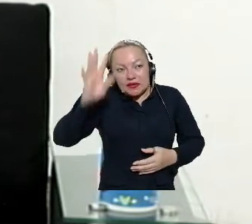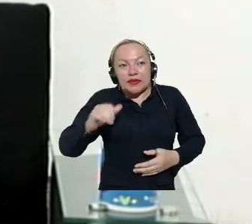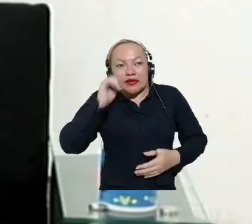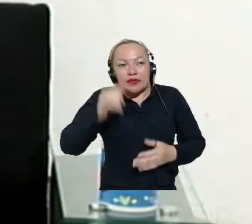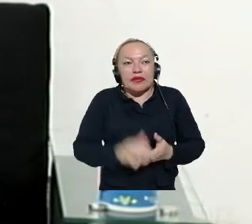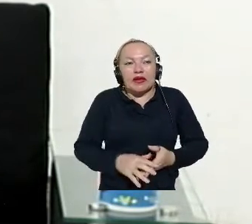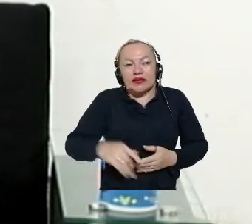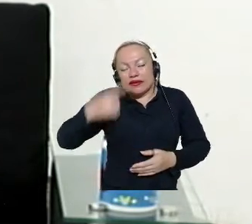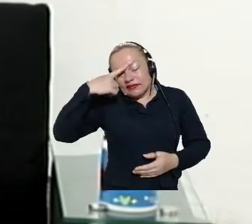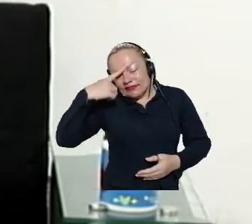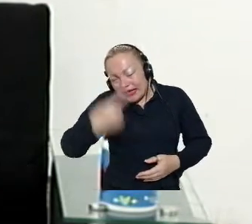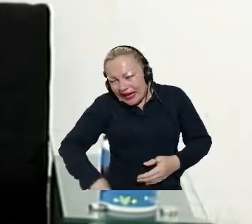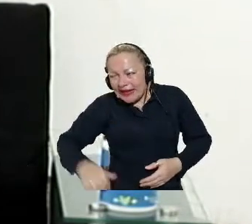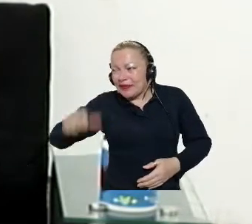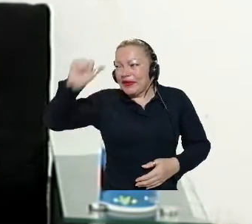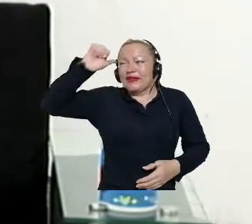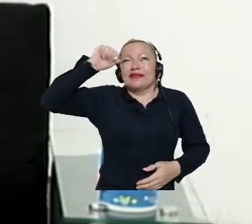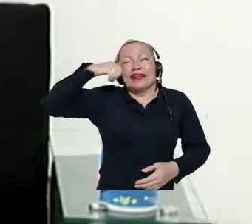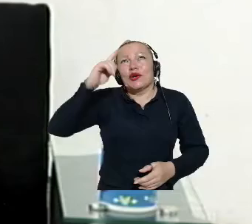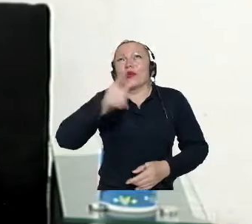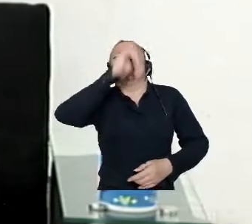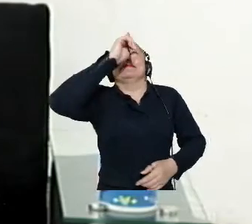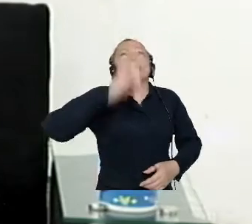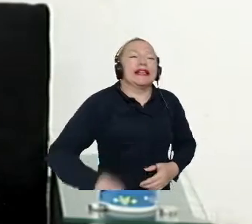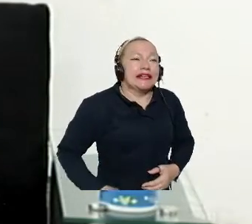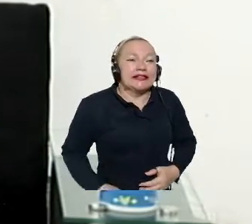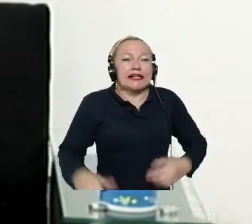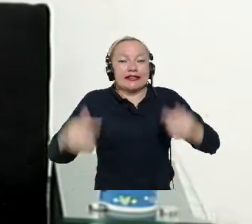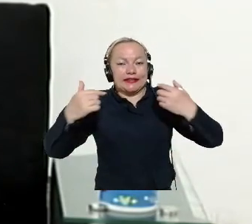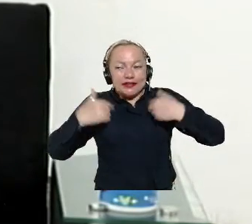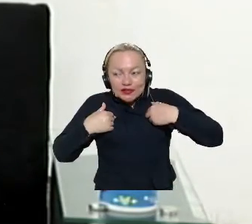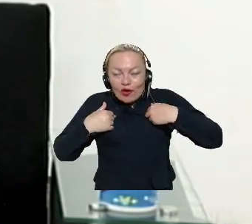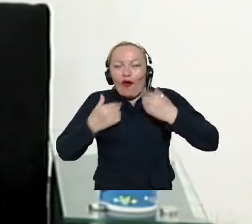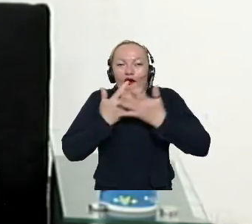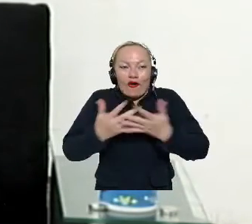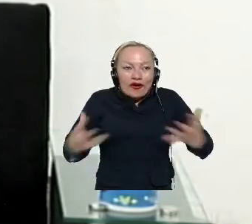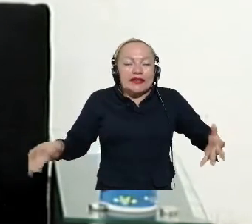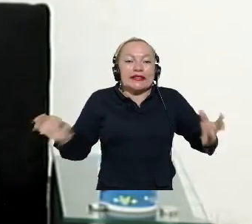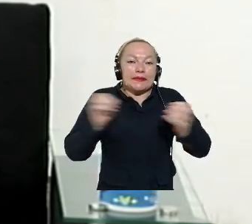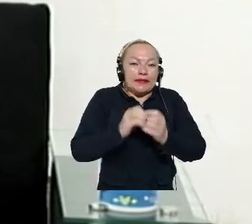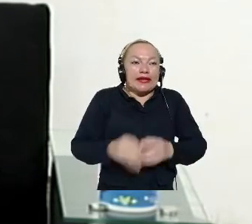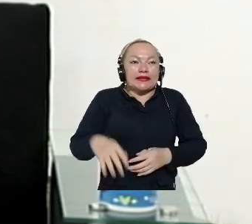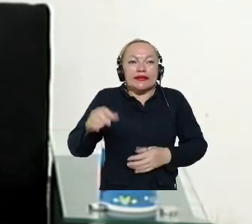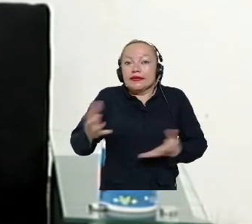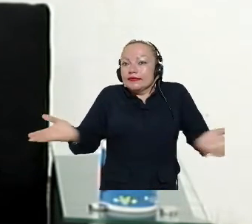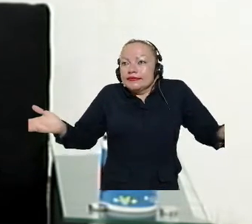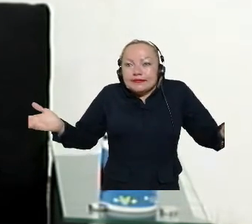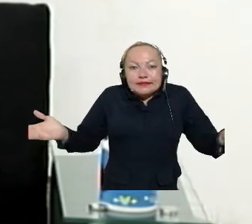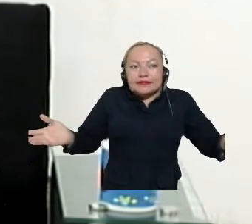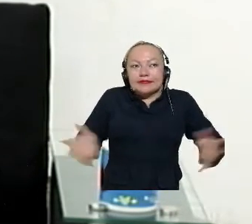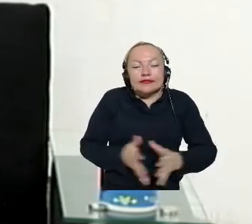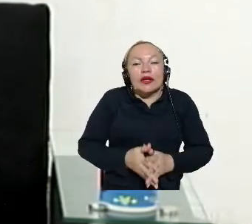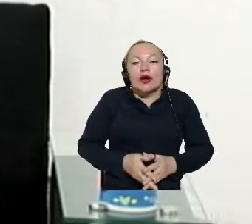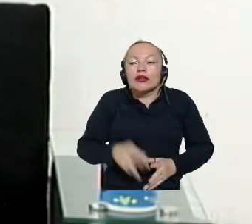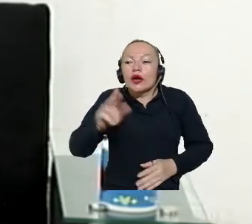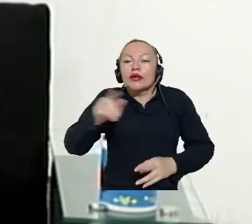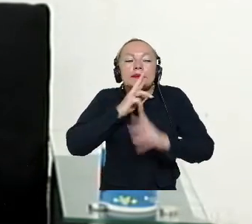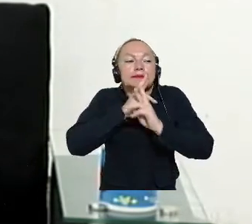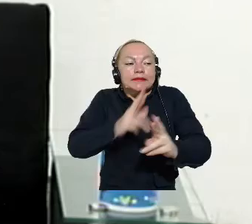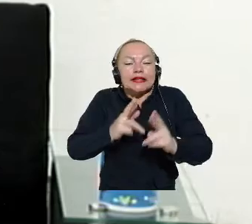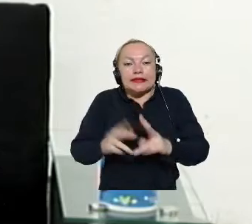con arrepentimientos. Ay, si yo hubiese, ay, si yo no sé qué. Ay, es verdad. O de pronto ya no esté. O esa otra persona no